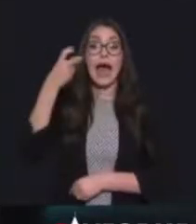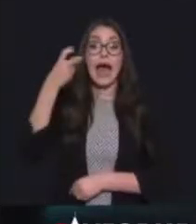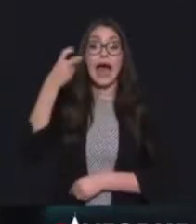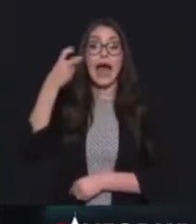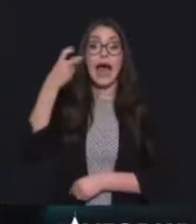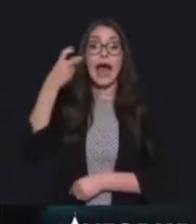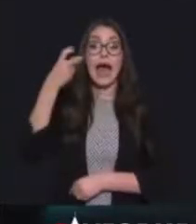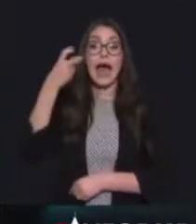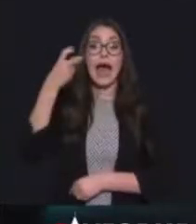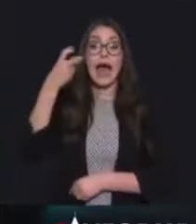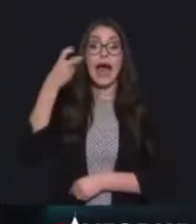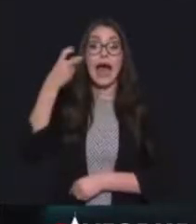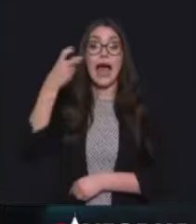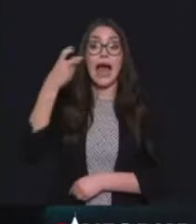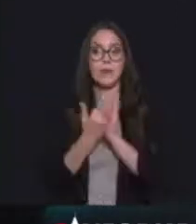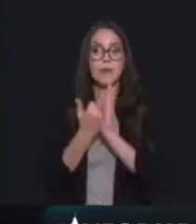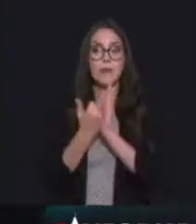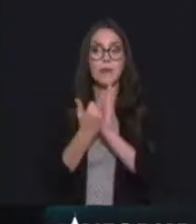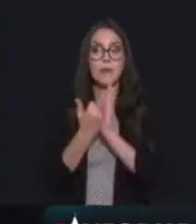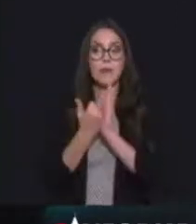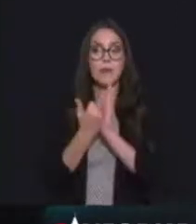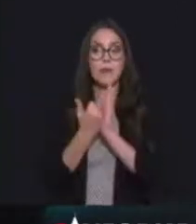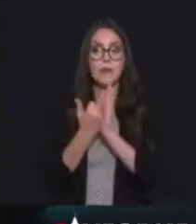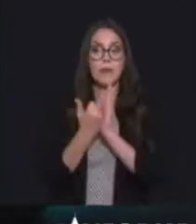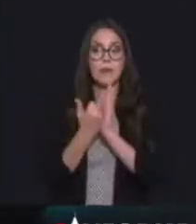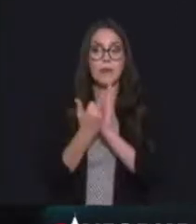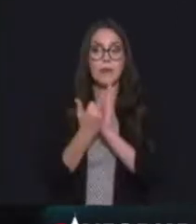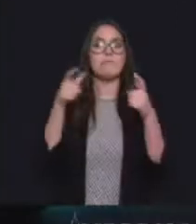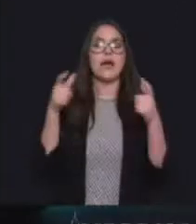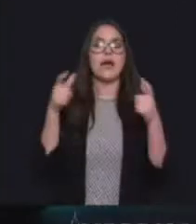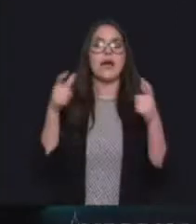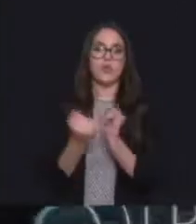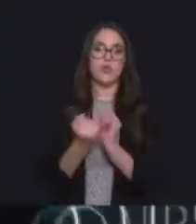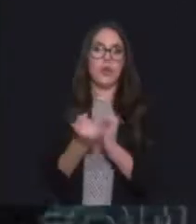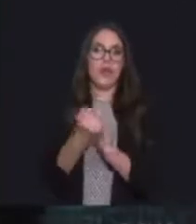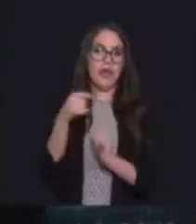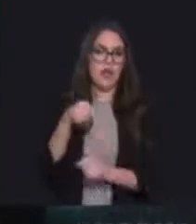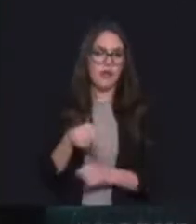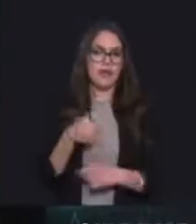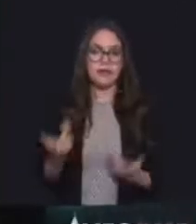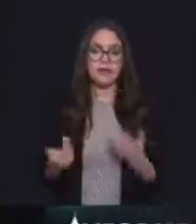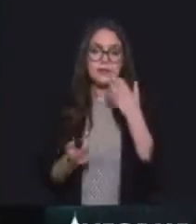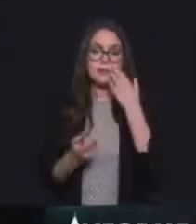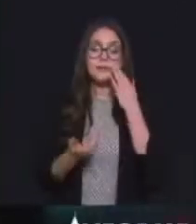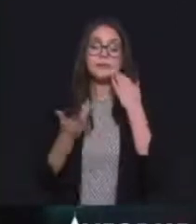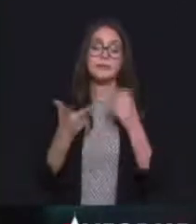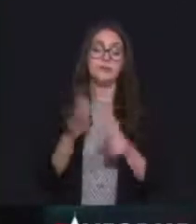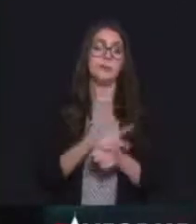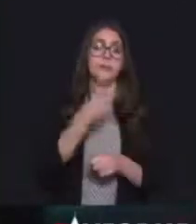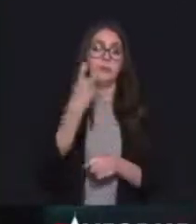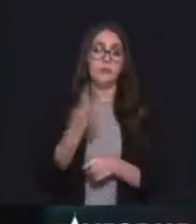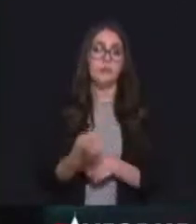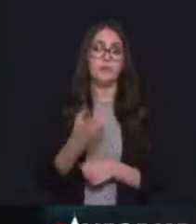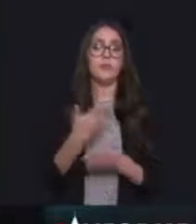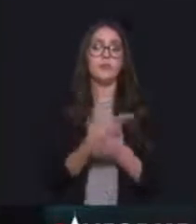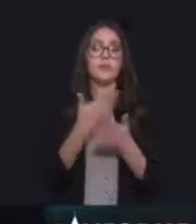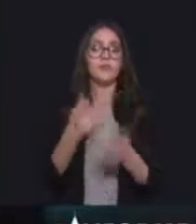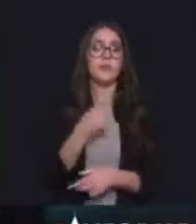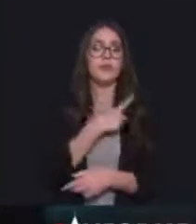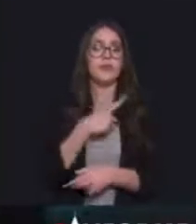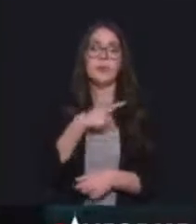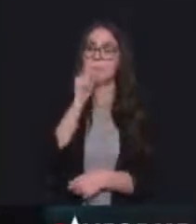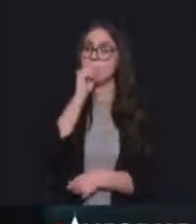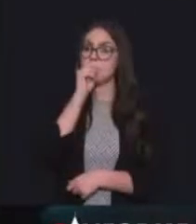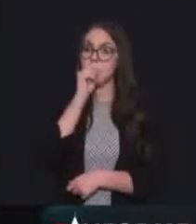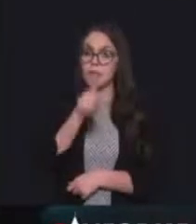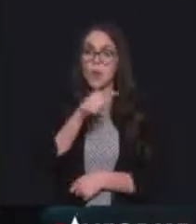de votar va creciendo, pues tendrán que aumentarse también las casillas, ¿no? Entonces sí, en este caso sería el mismo